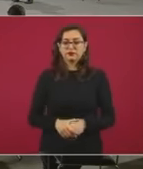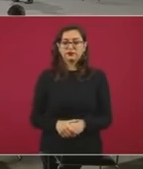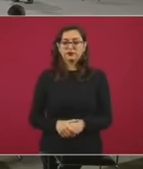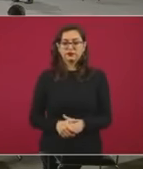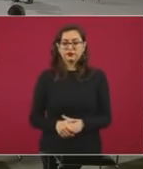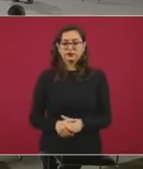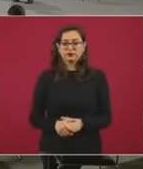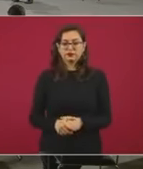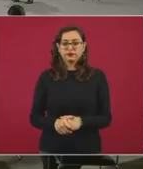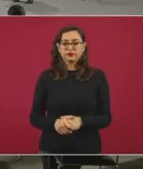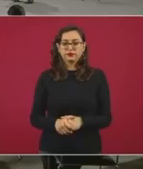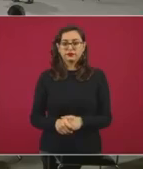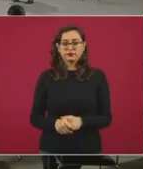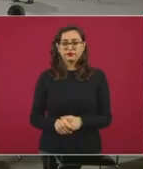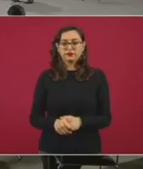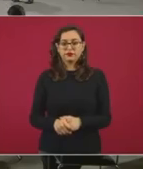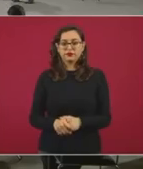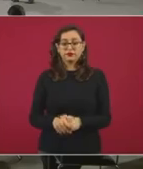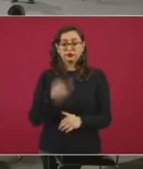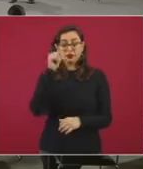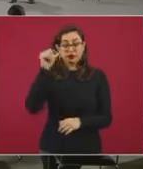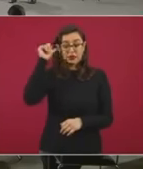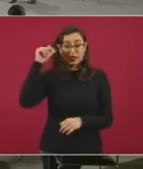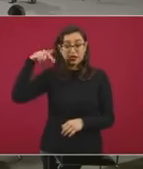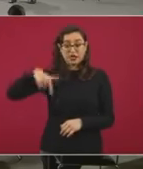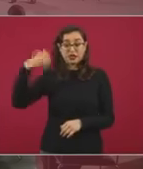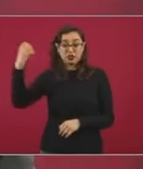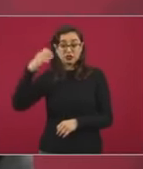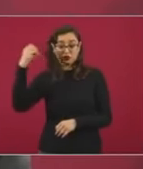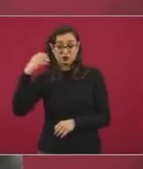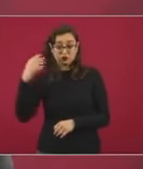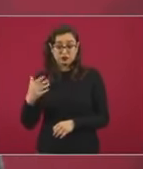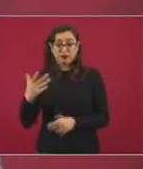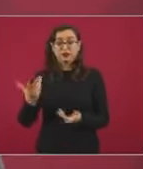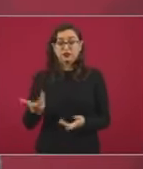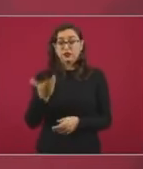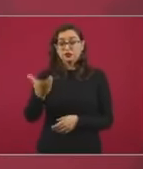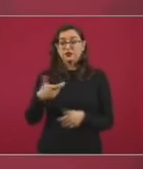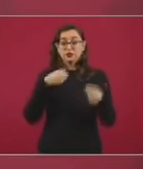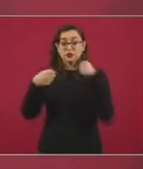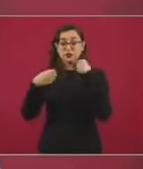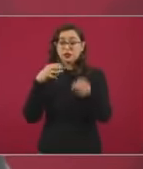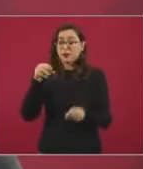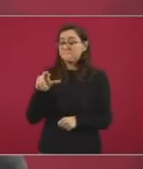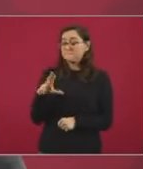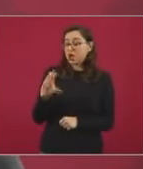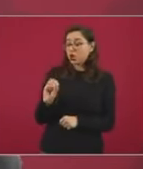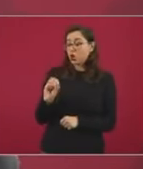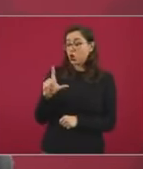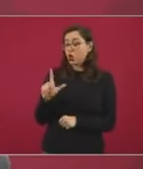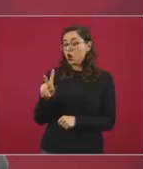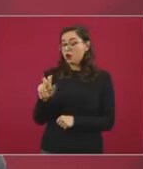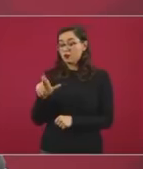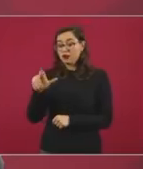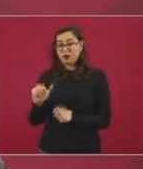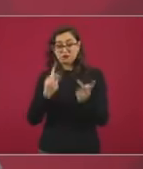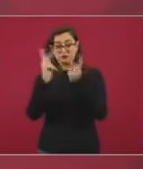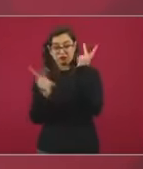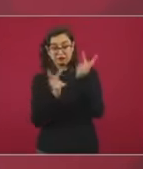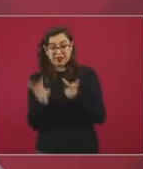en la conferencia mañanera, el periodista Marco Olvera hizo una serie de preguntas, 16 en